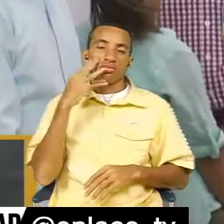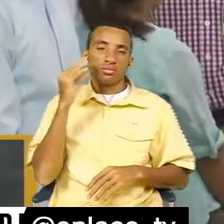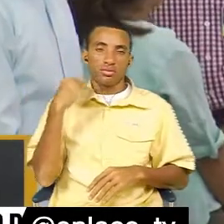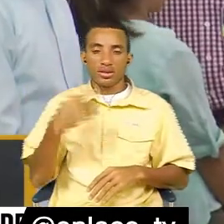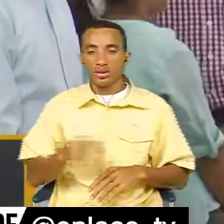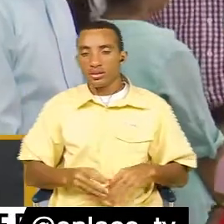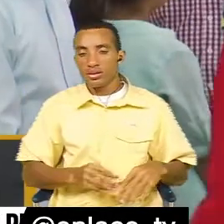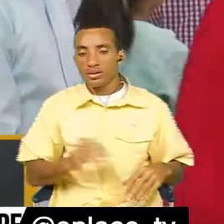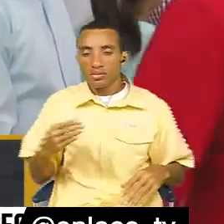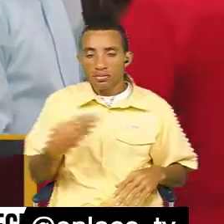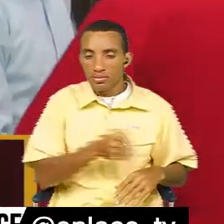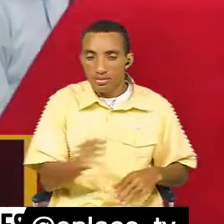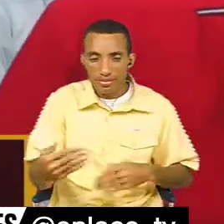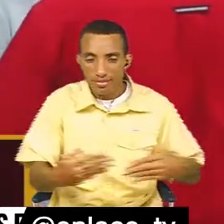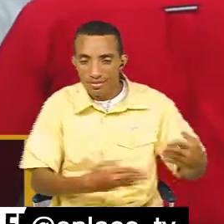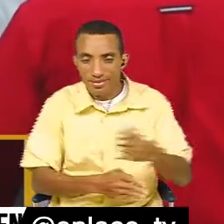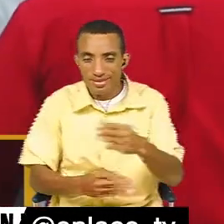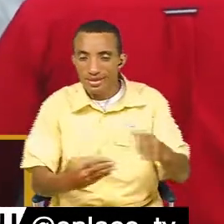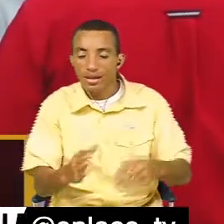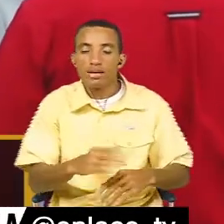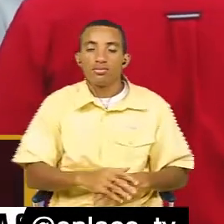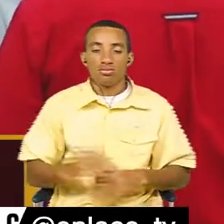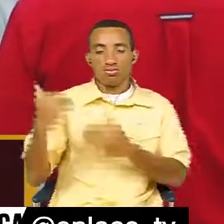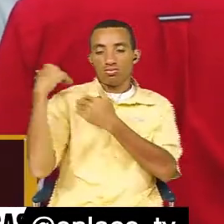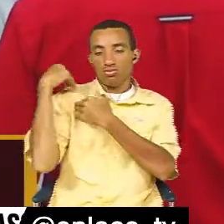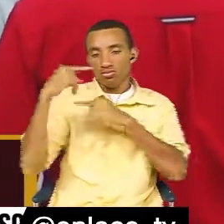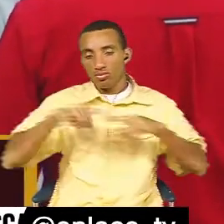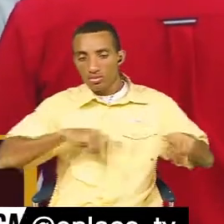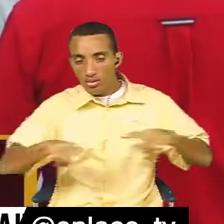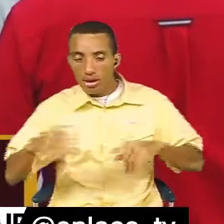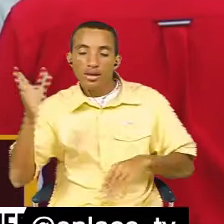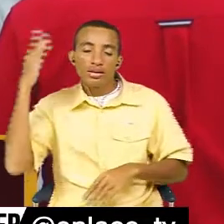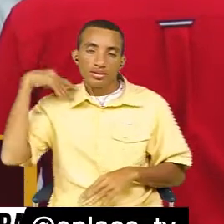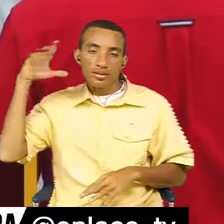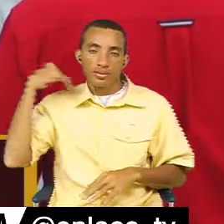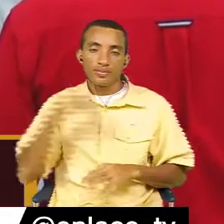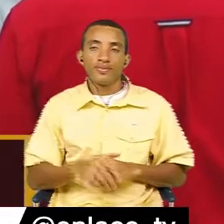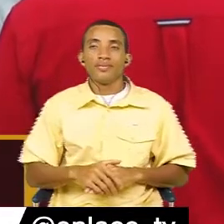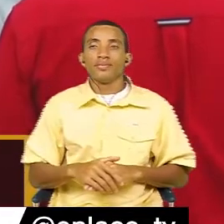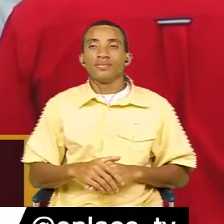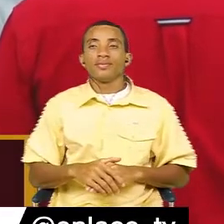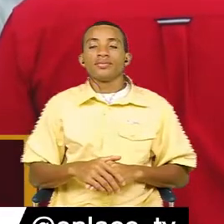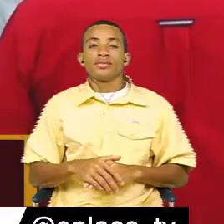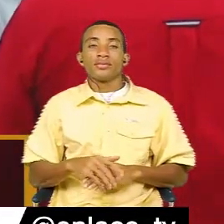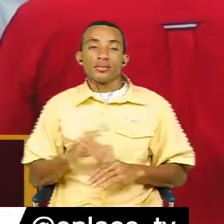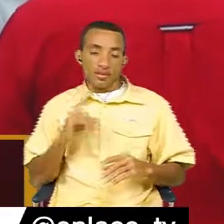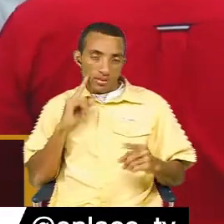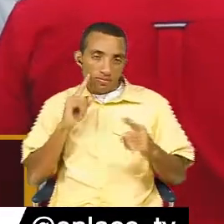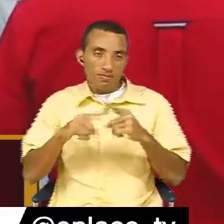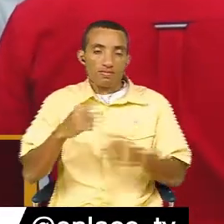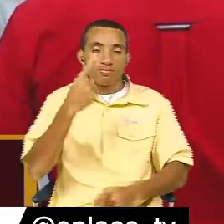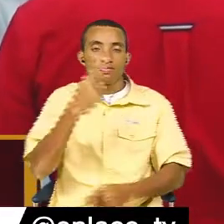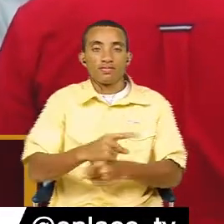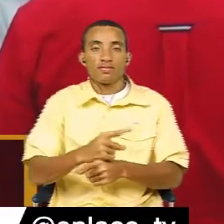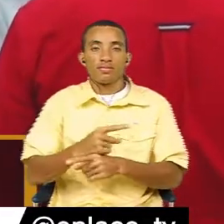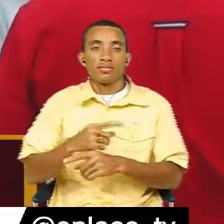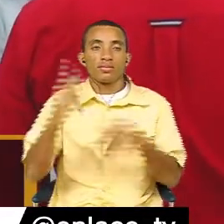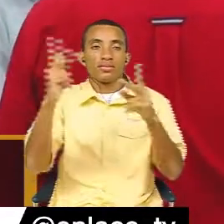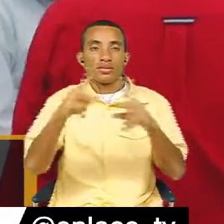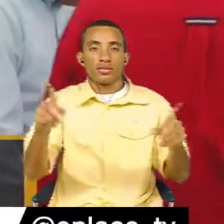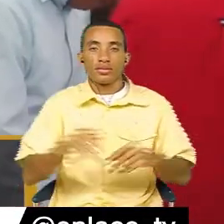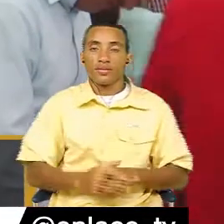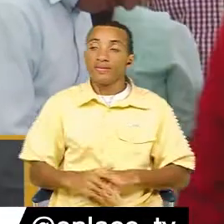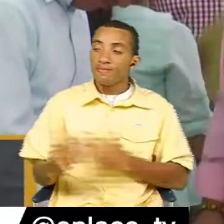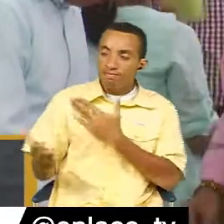las expectativas son muchísimas. Primero que todo, cumplirle a la gente, tal como nos lo ha recalcado